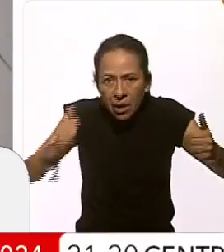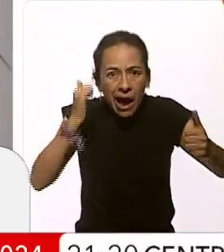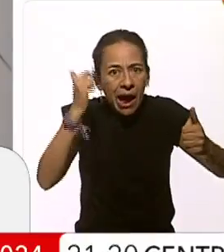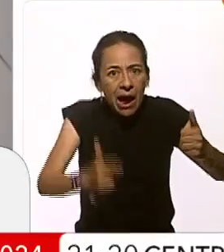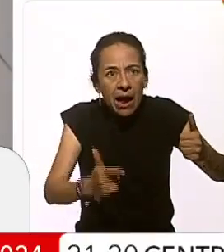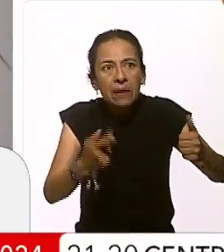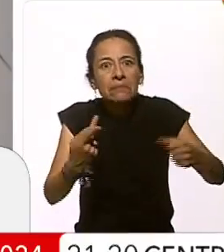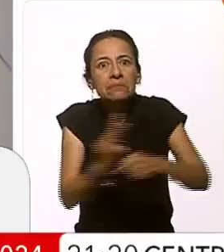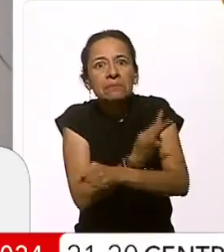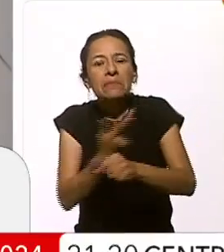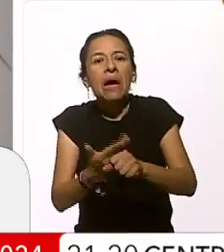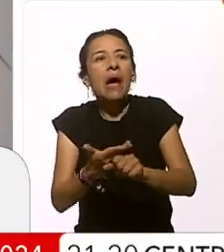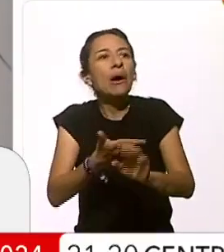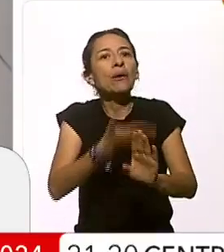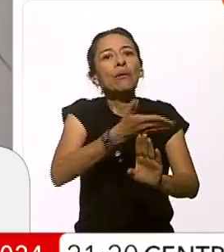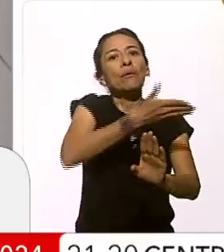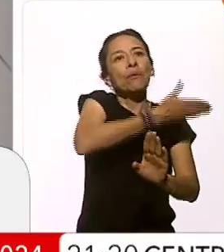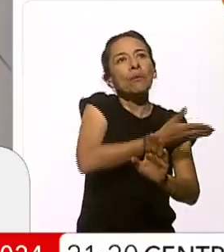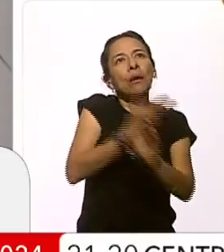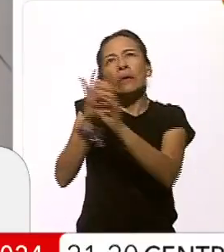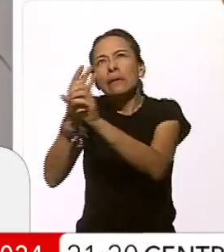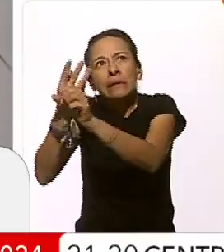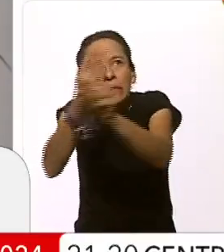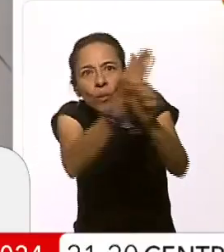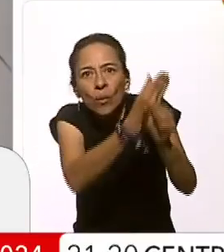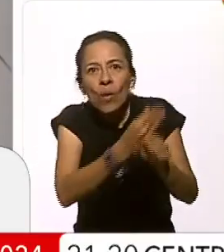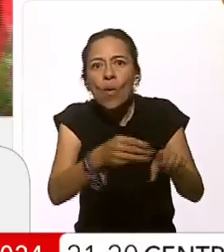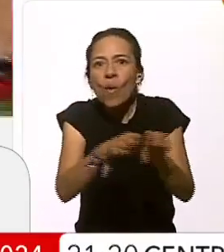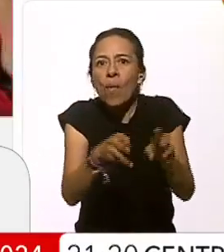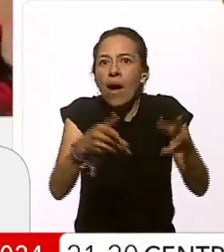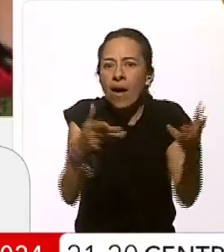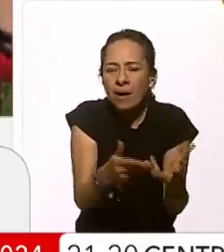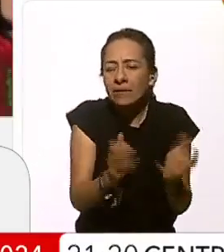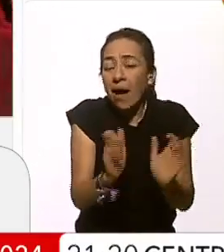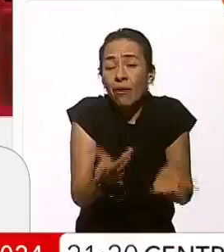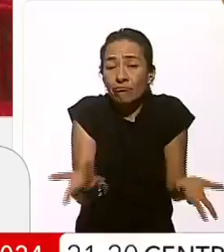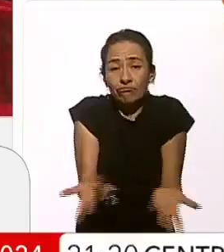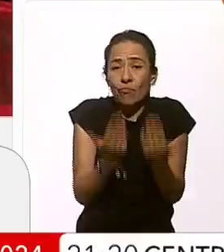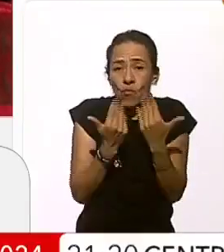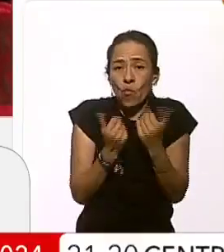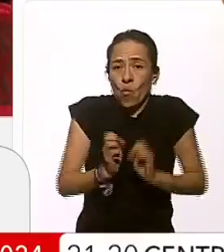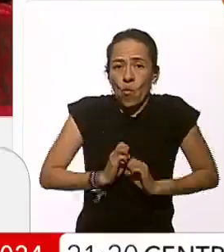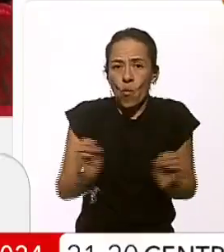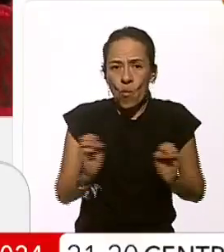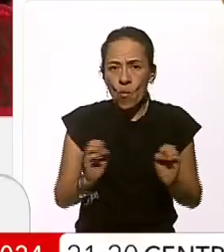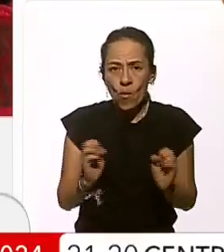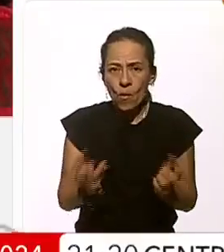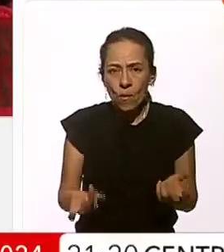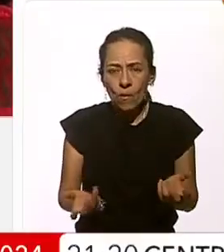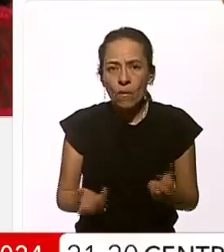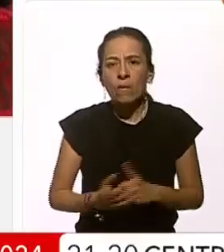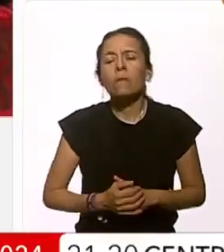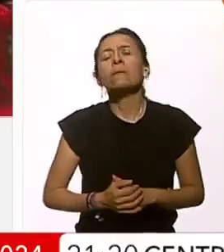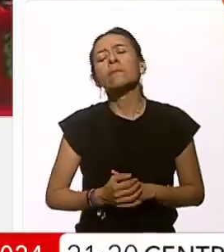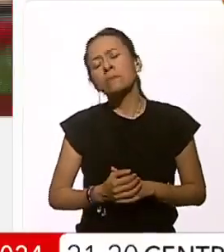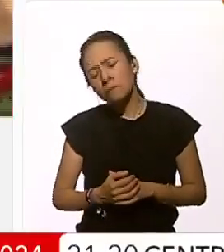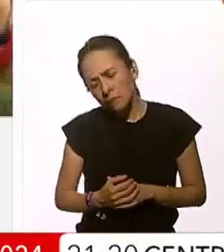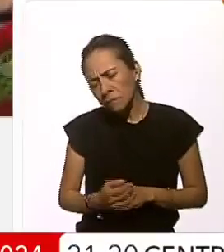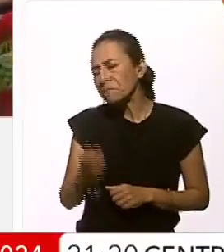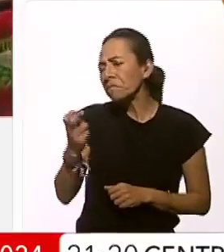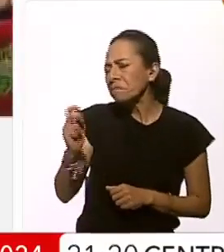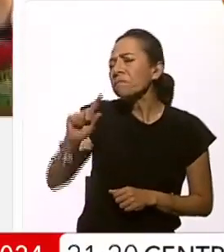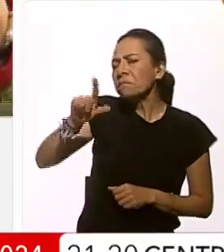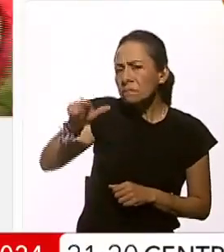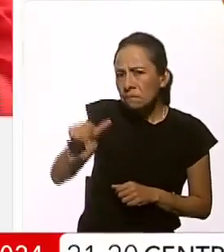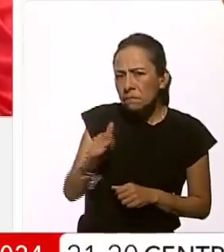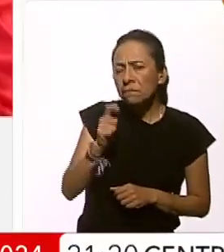las intervenciones que ha tenido en el tiempo y eso pues se enfrenta